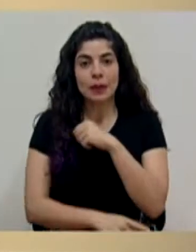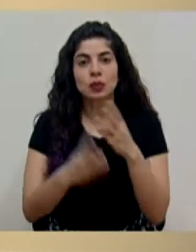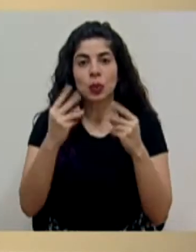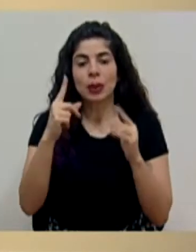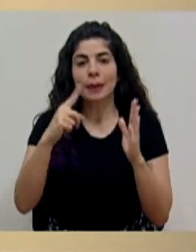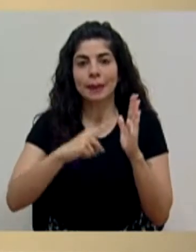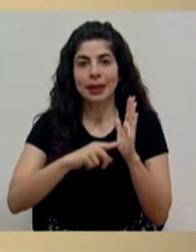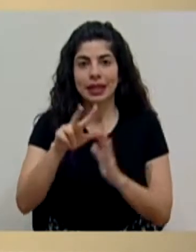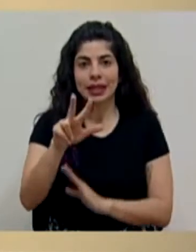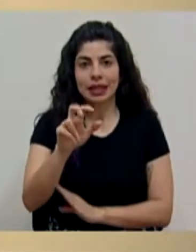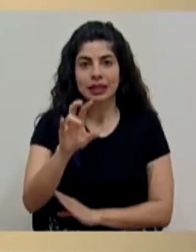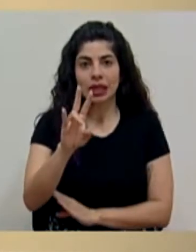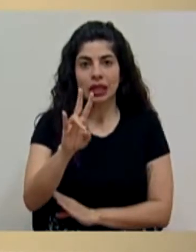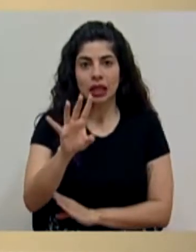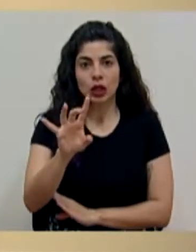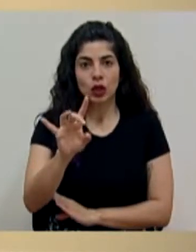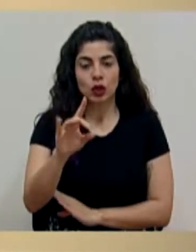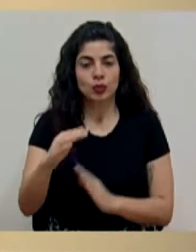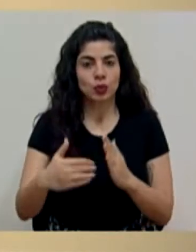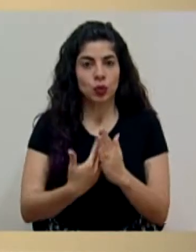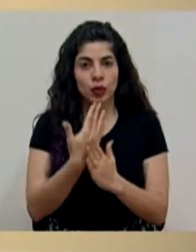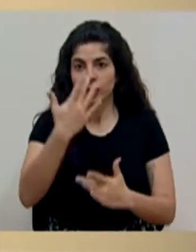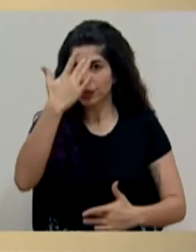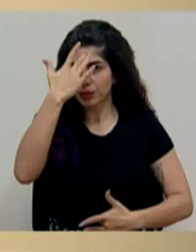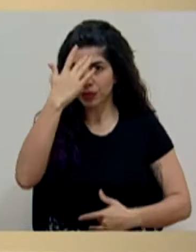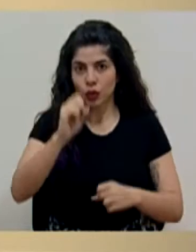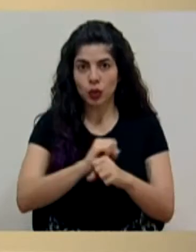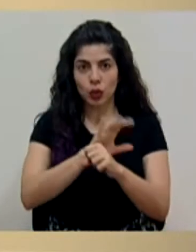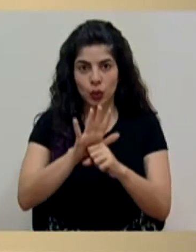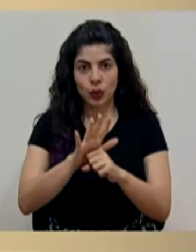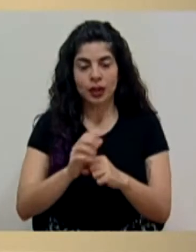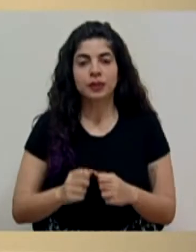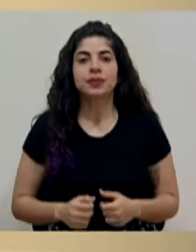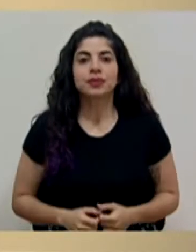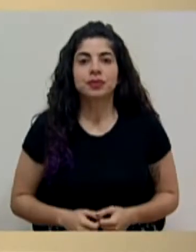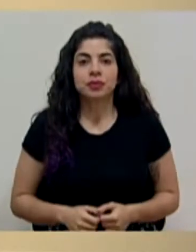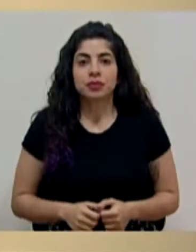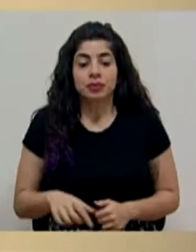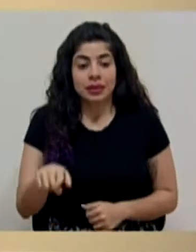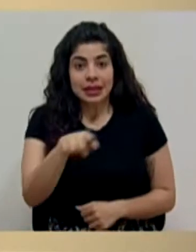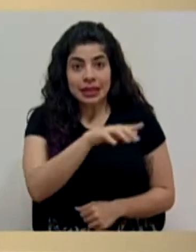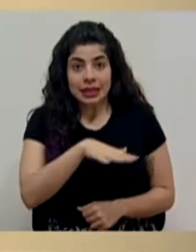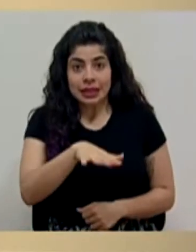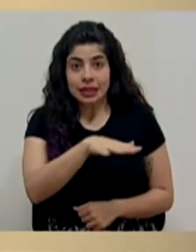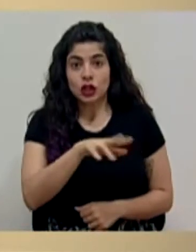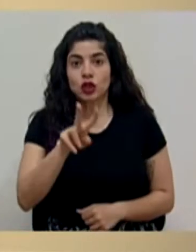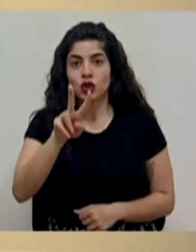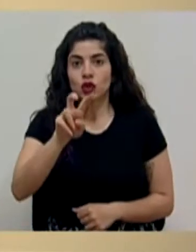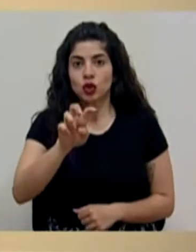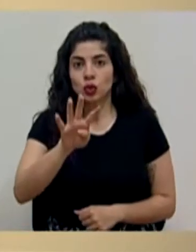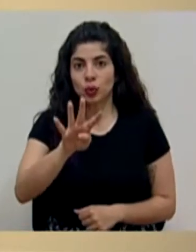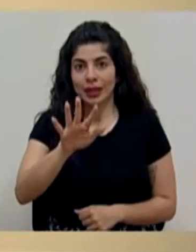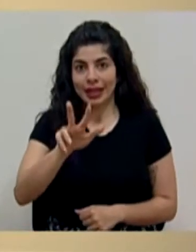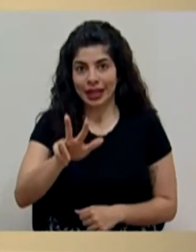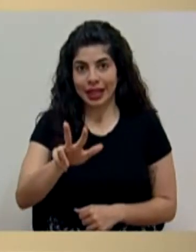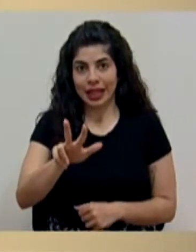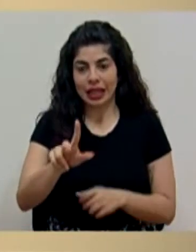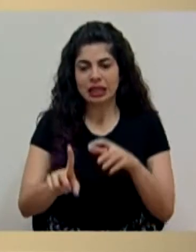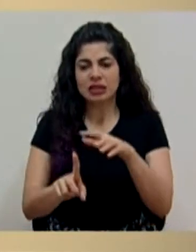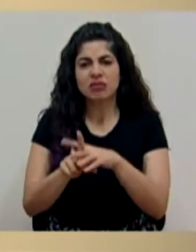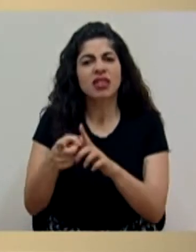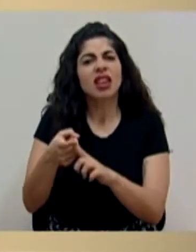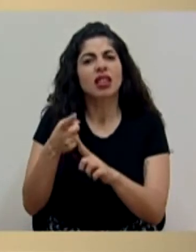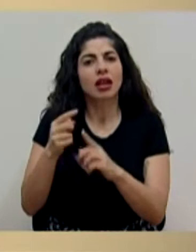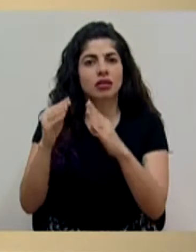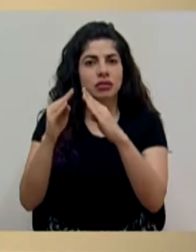registra 1.378 casos nuevos de COVID-19, de los cuales 243 fueron diagnosticados